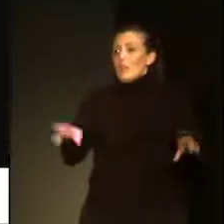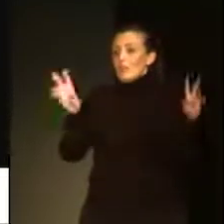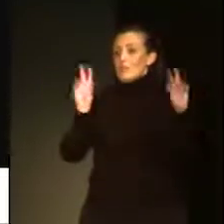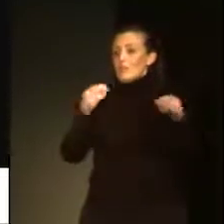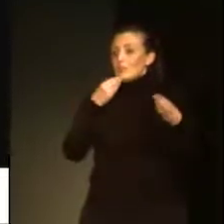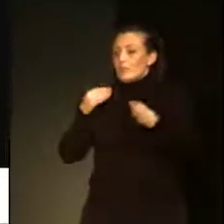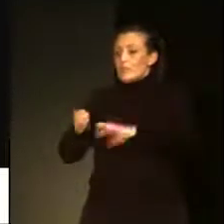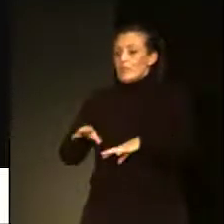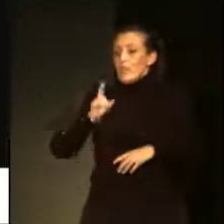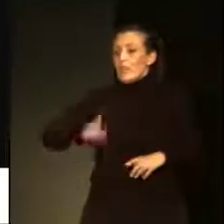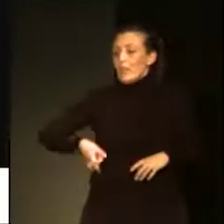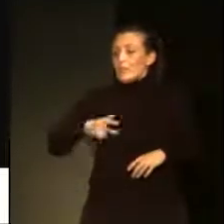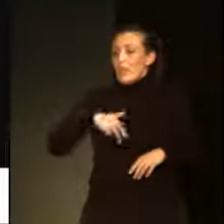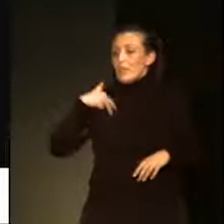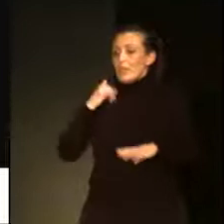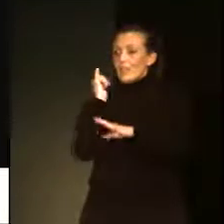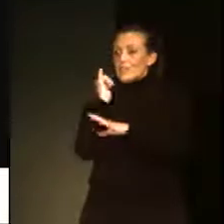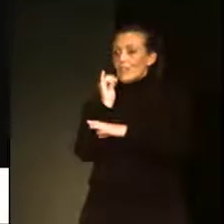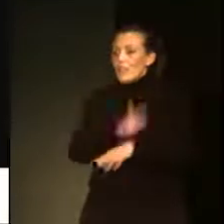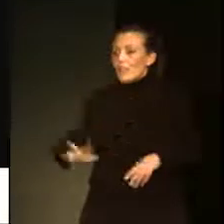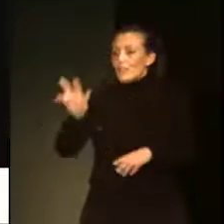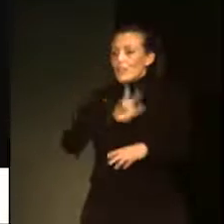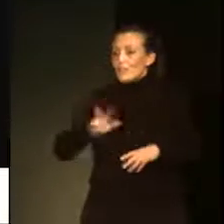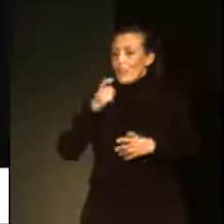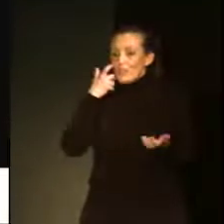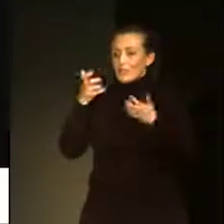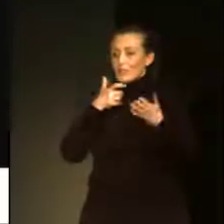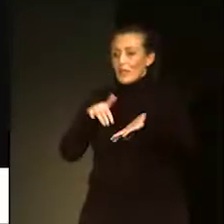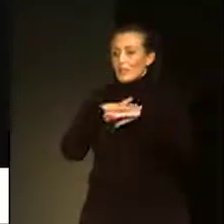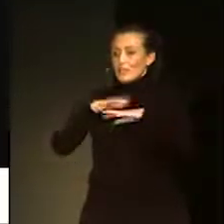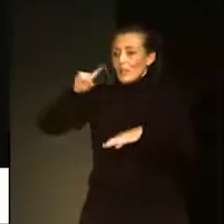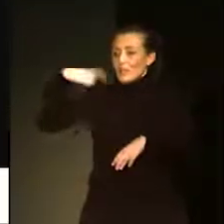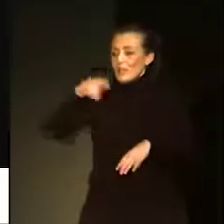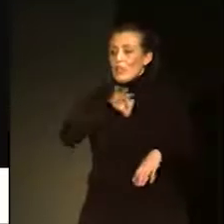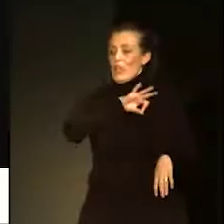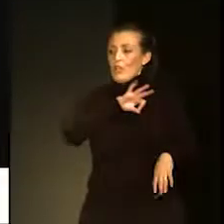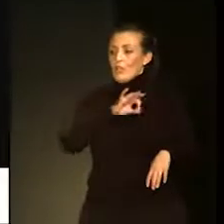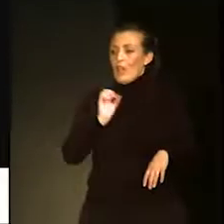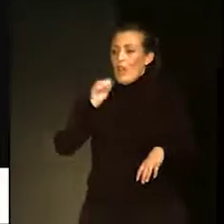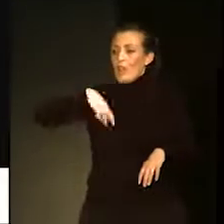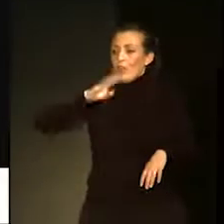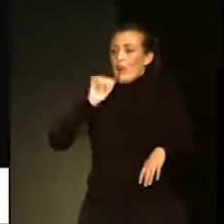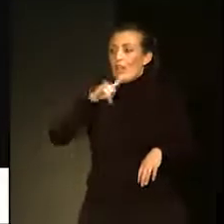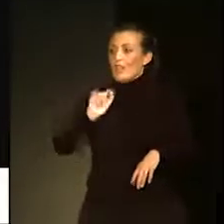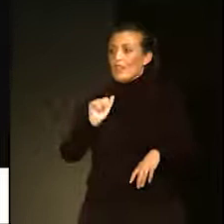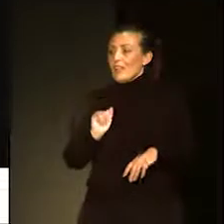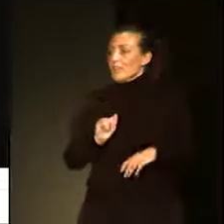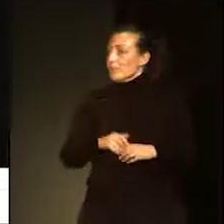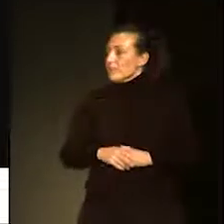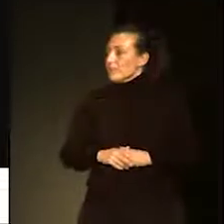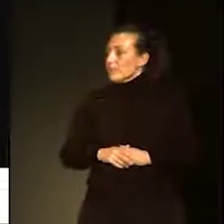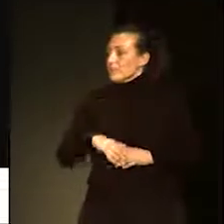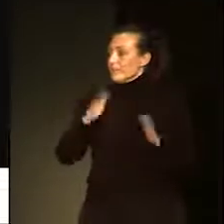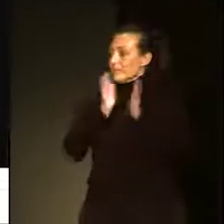le doy la palabra a la directora general del Instituto Nacional de la Arte Escénica y de la Música del Ministerio de Cultura, doña Maya de Miguel Toral.